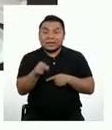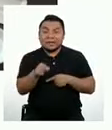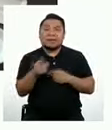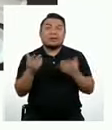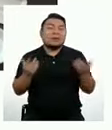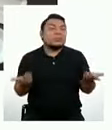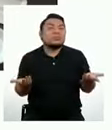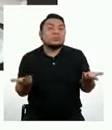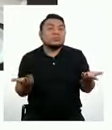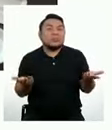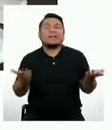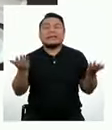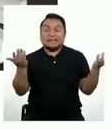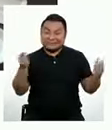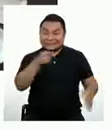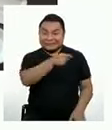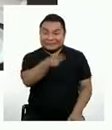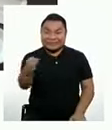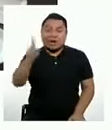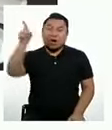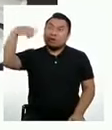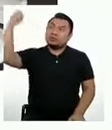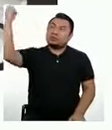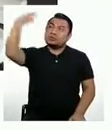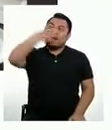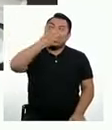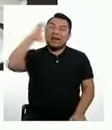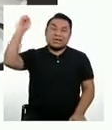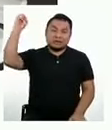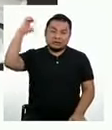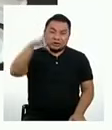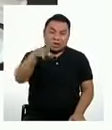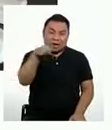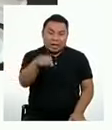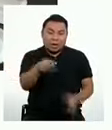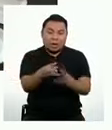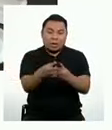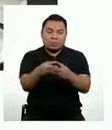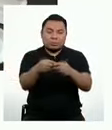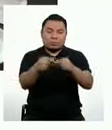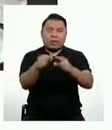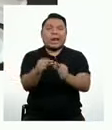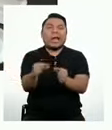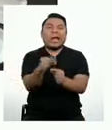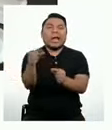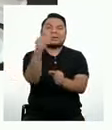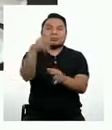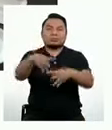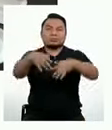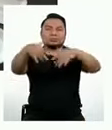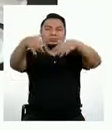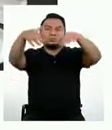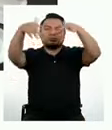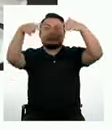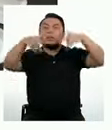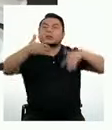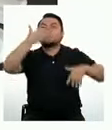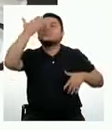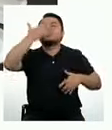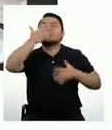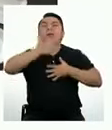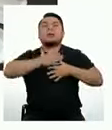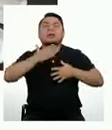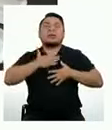todo. Estos, con el calor, eliminan gases tóxicos que respiramos y